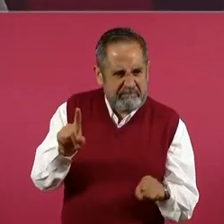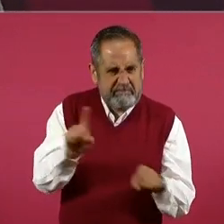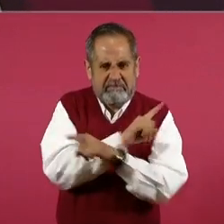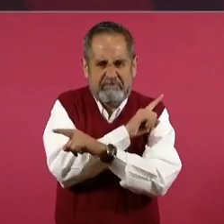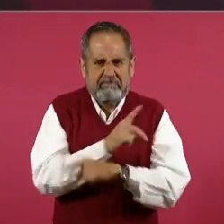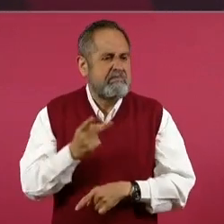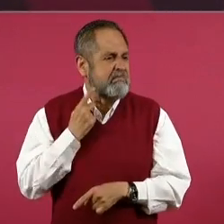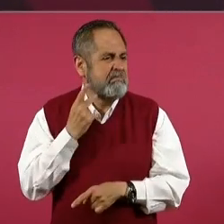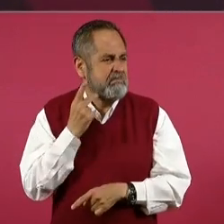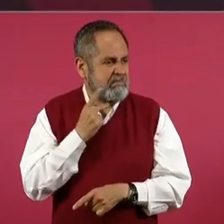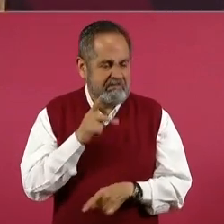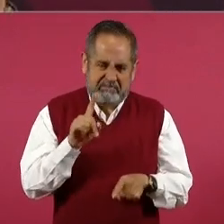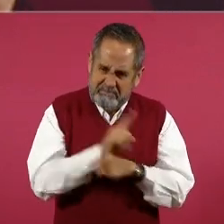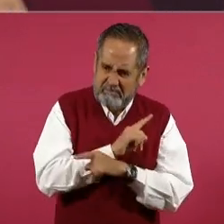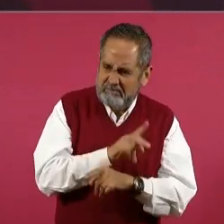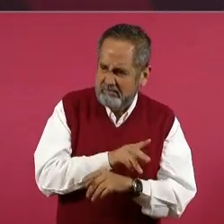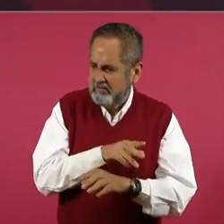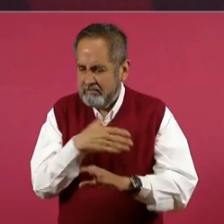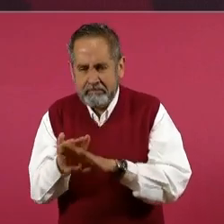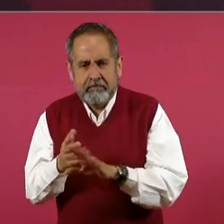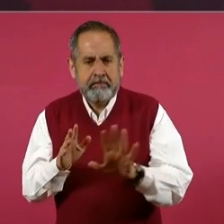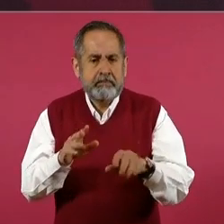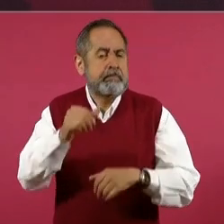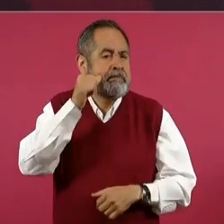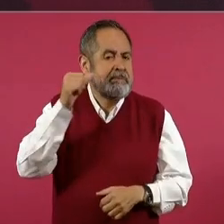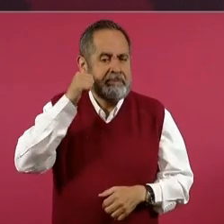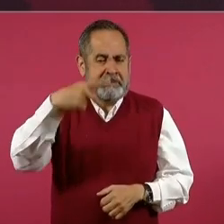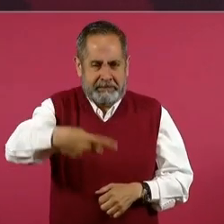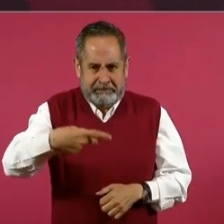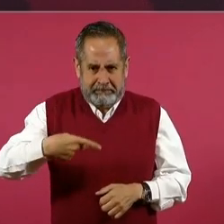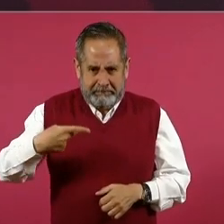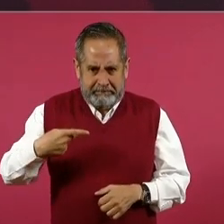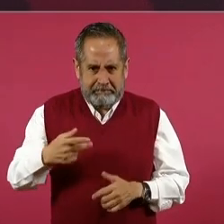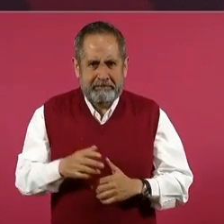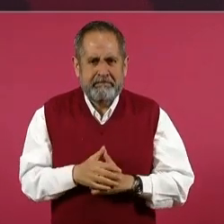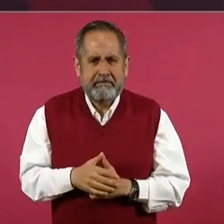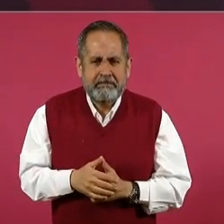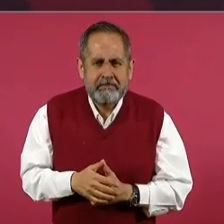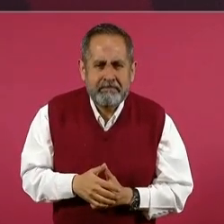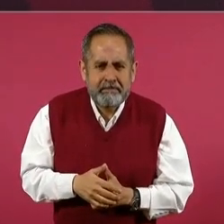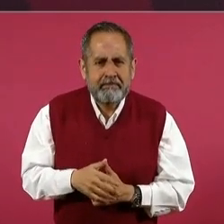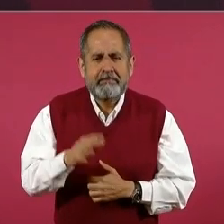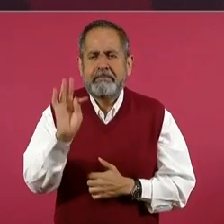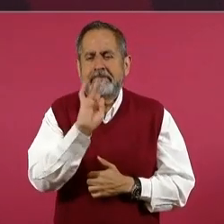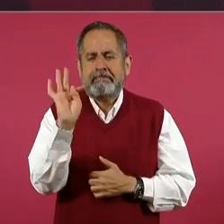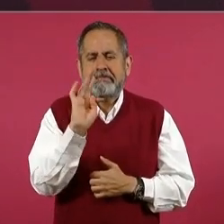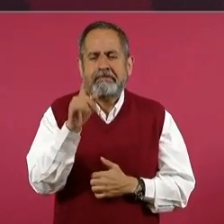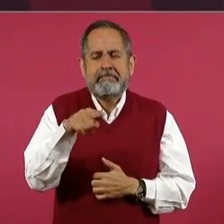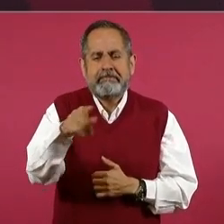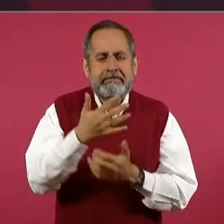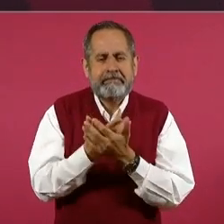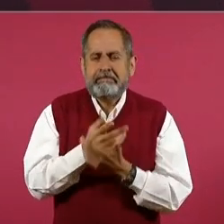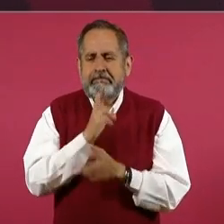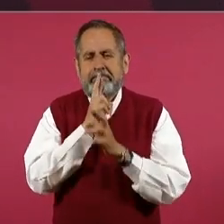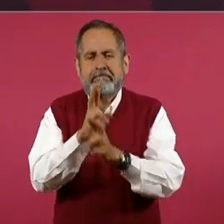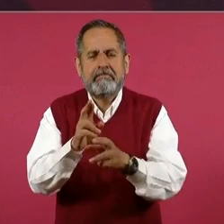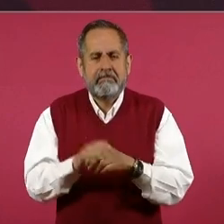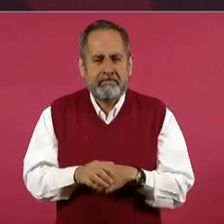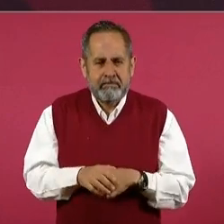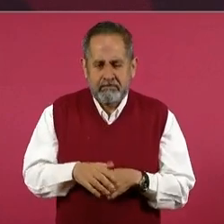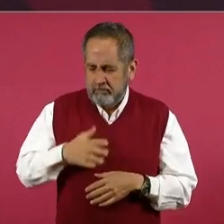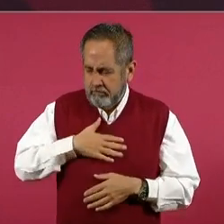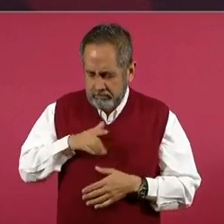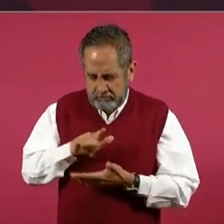políticas. Ayer, cuando me preguntaron, a lo mejor estaban esperando una respuesta